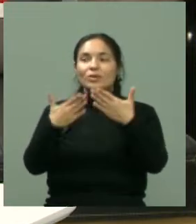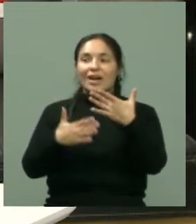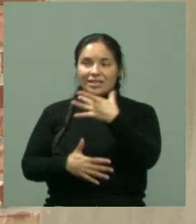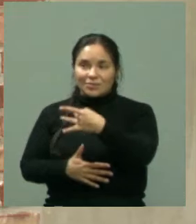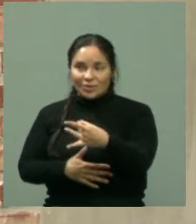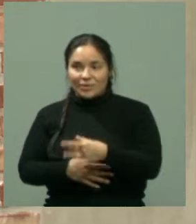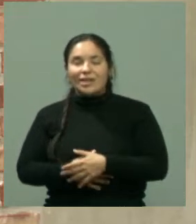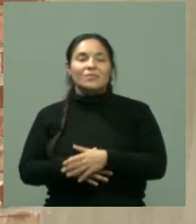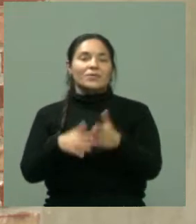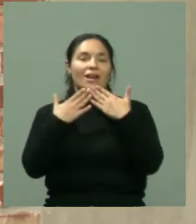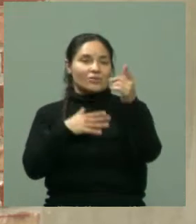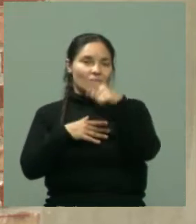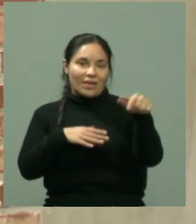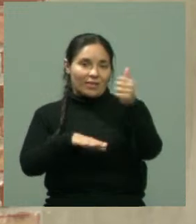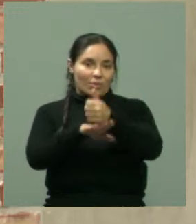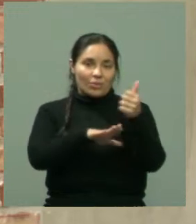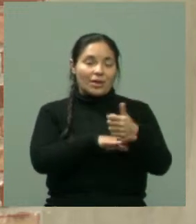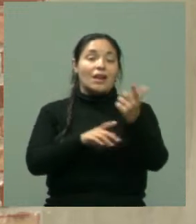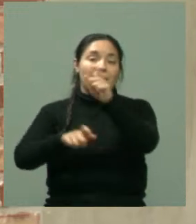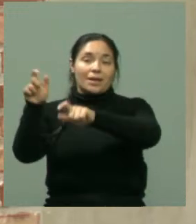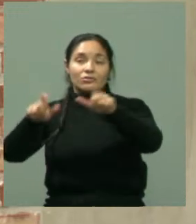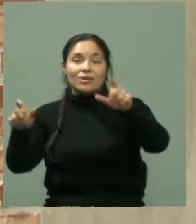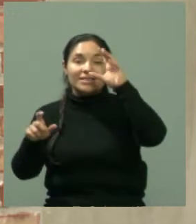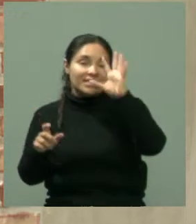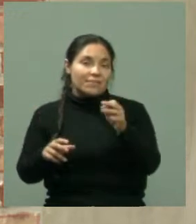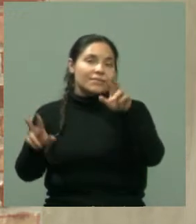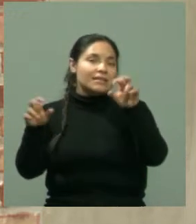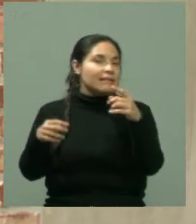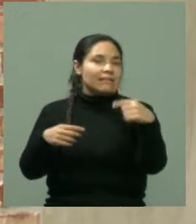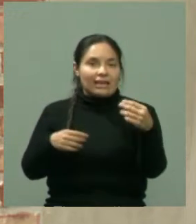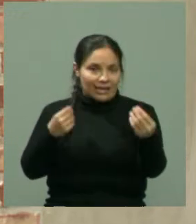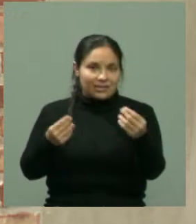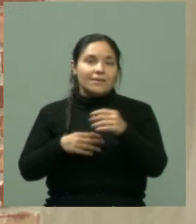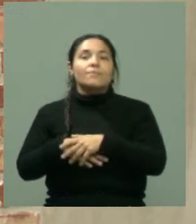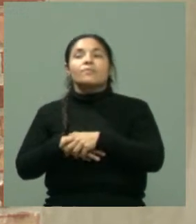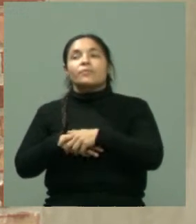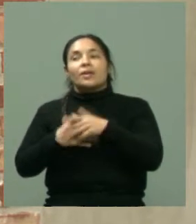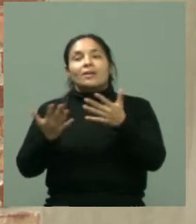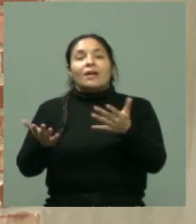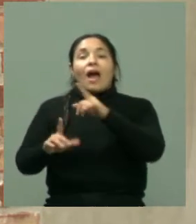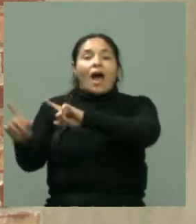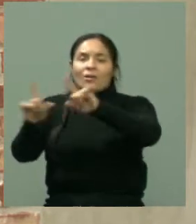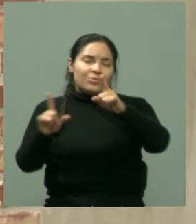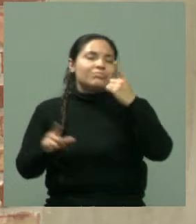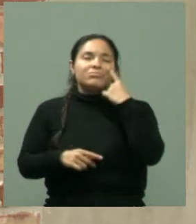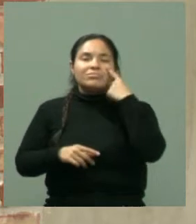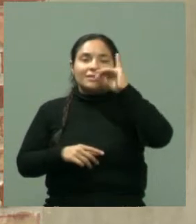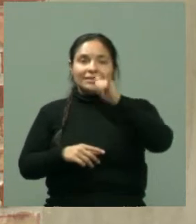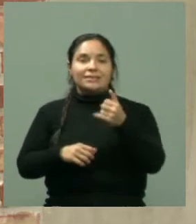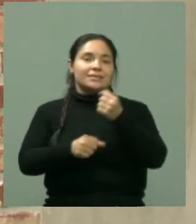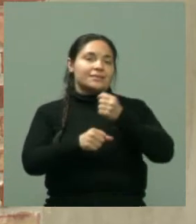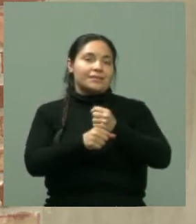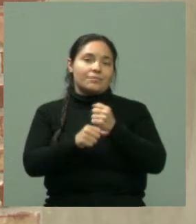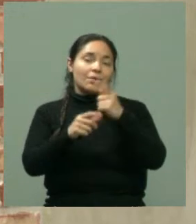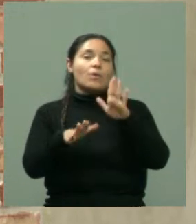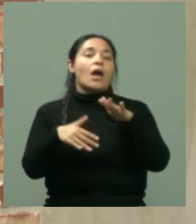No, gracias a ustedes por venir, sobre todo para que la gente se entere de qué se trata. Digo, hay gente que tal vez ya conoce lo que vienen haciendo, porque también está Jóvenes por el